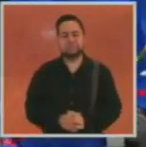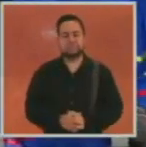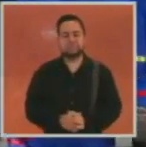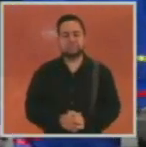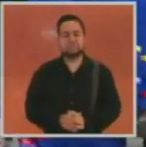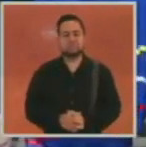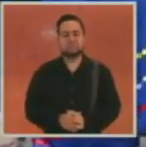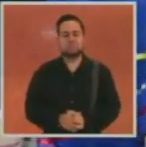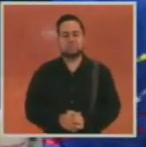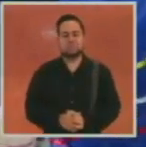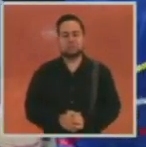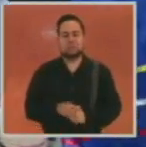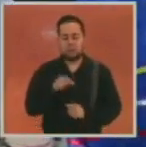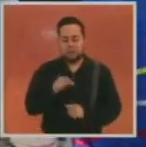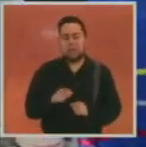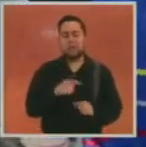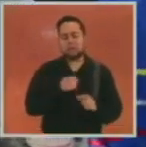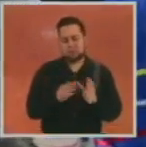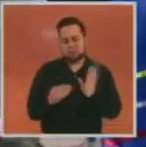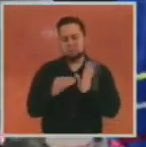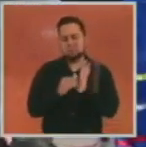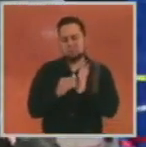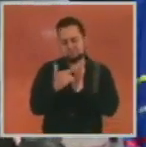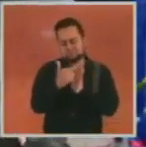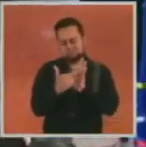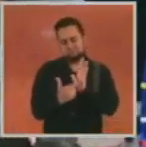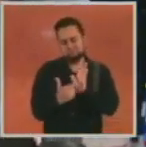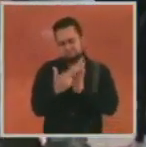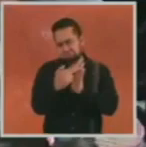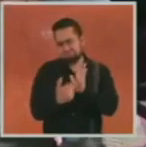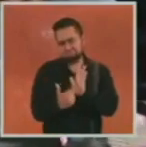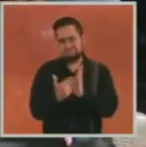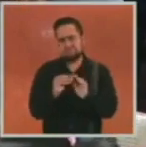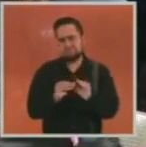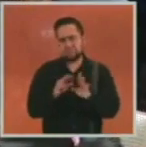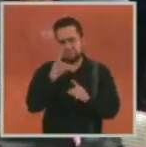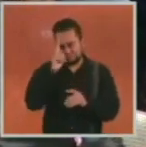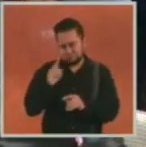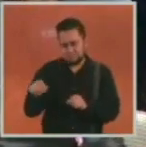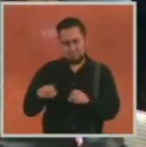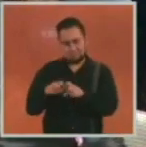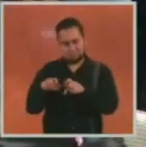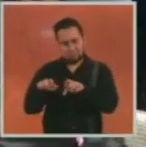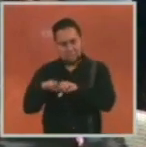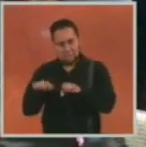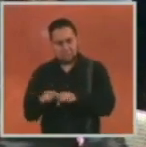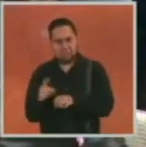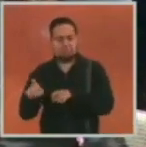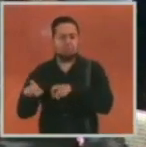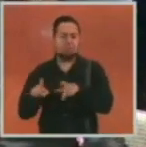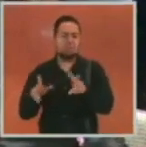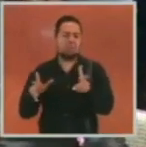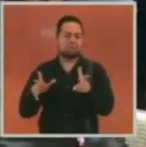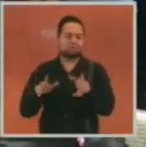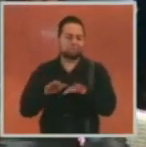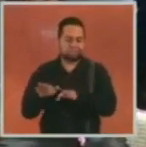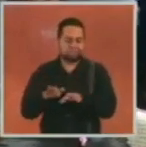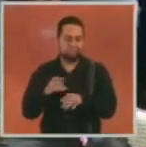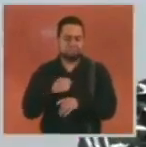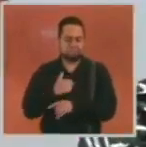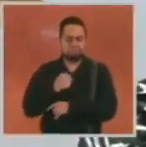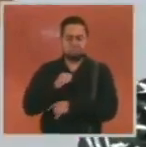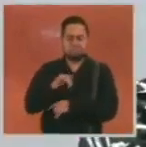una serie de reglas muy claras para el funcionamiento a nosotros Nos gustaría como